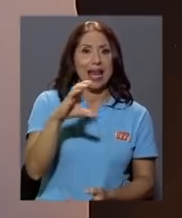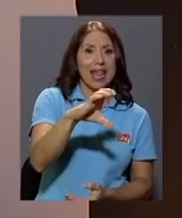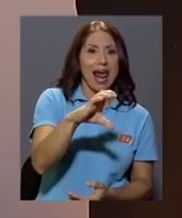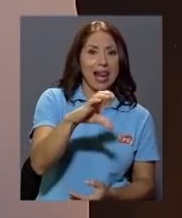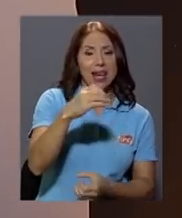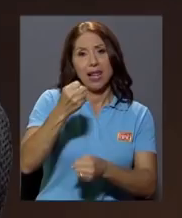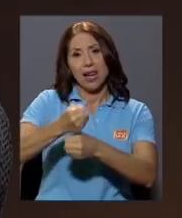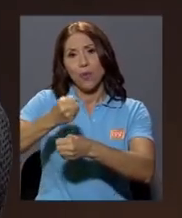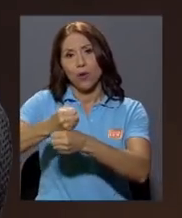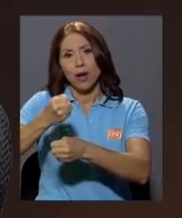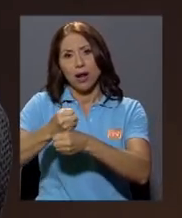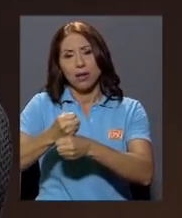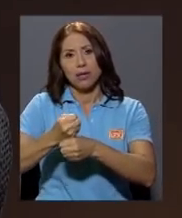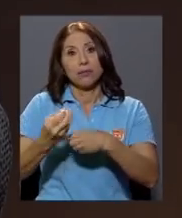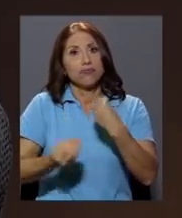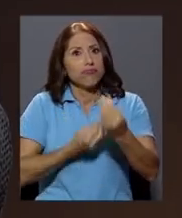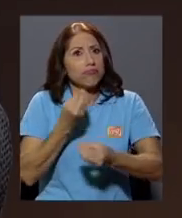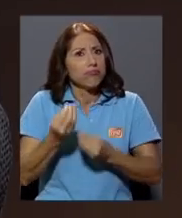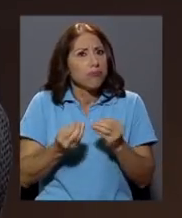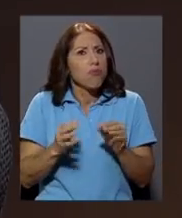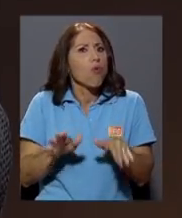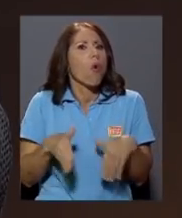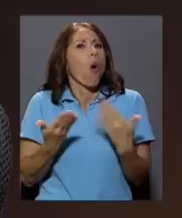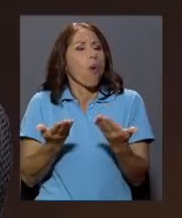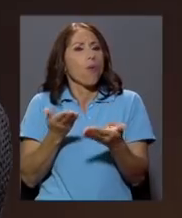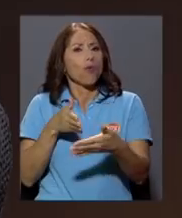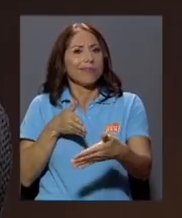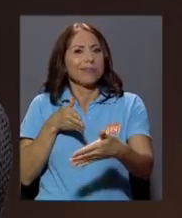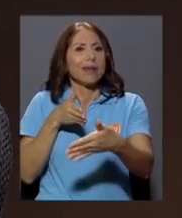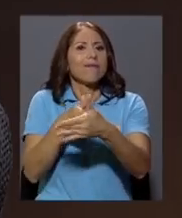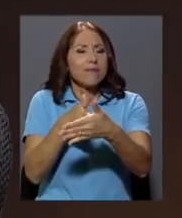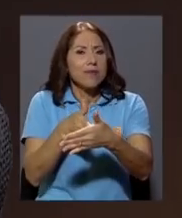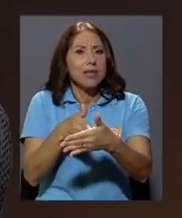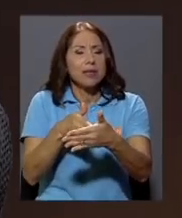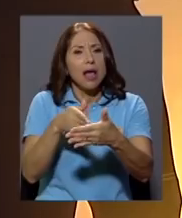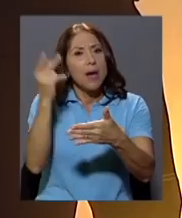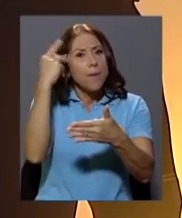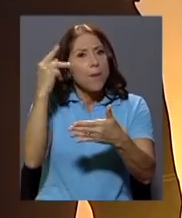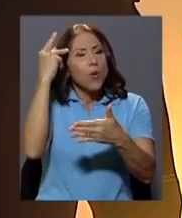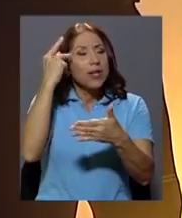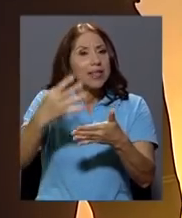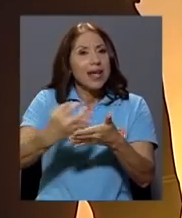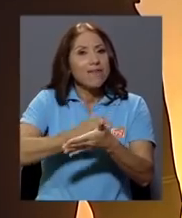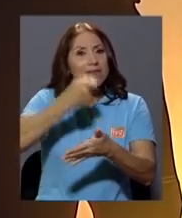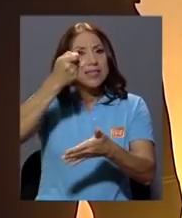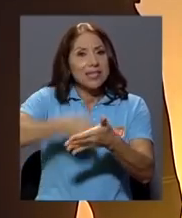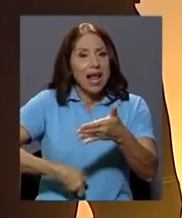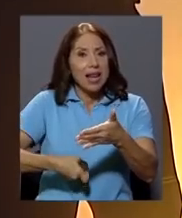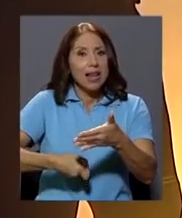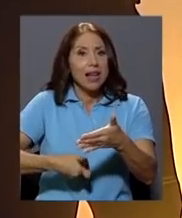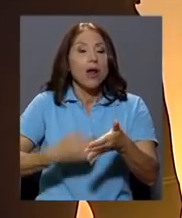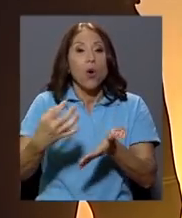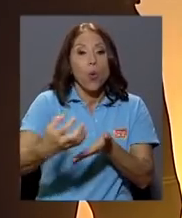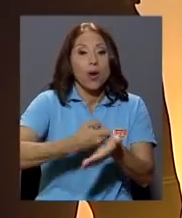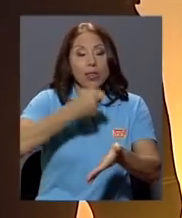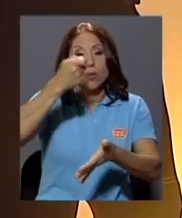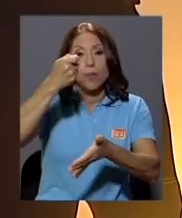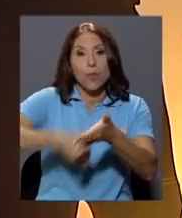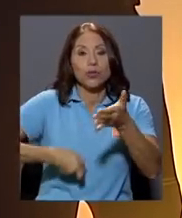laboral la afectación que podría tener una política fiscal en el orden de gravar los